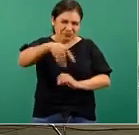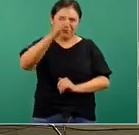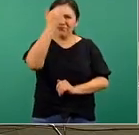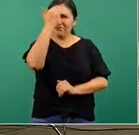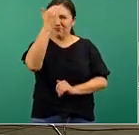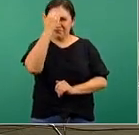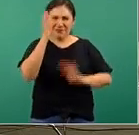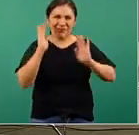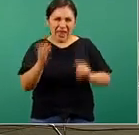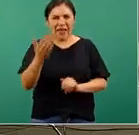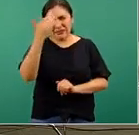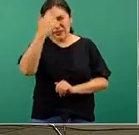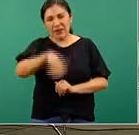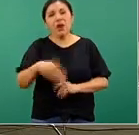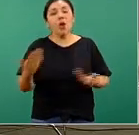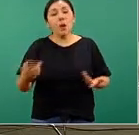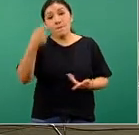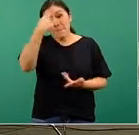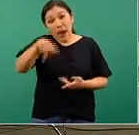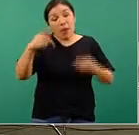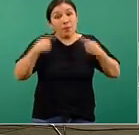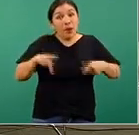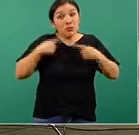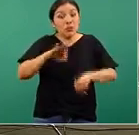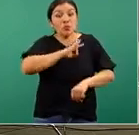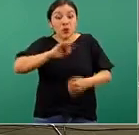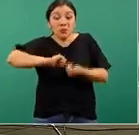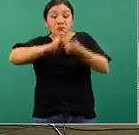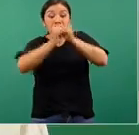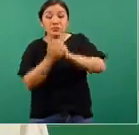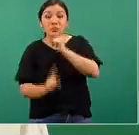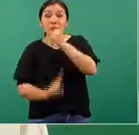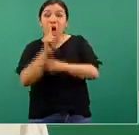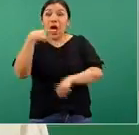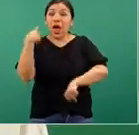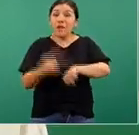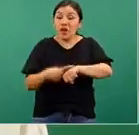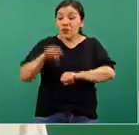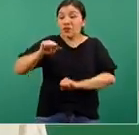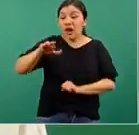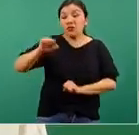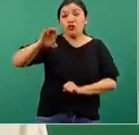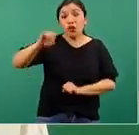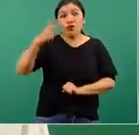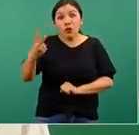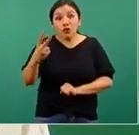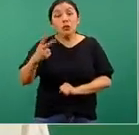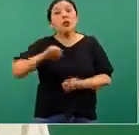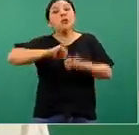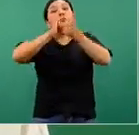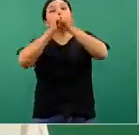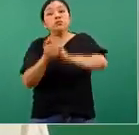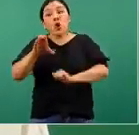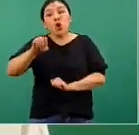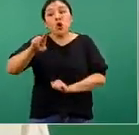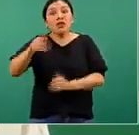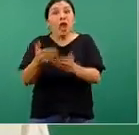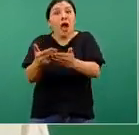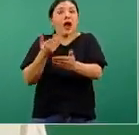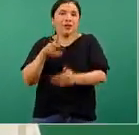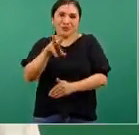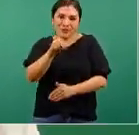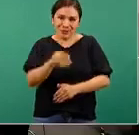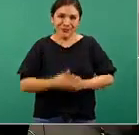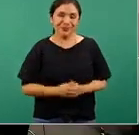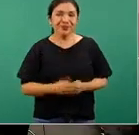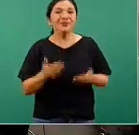conocidas para que las personas no se vayan a infectar de SARS-CoV-2 y padecer COVID antes de tiempo.